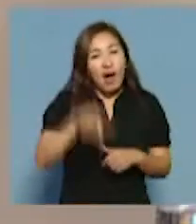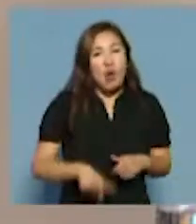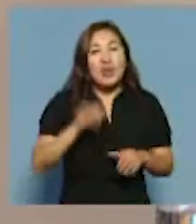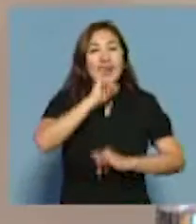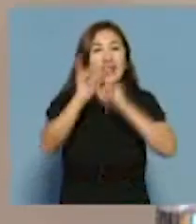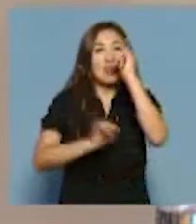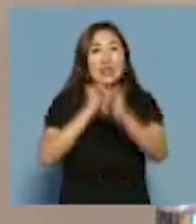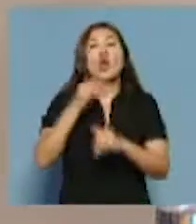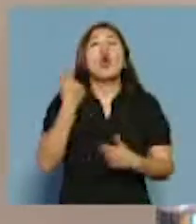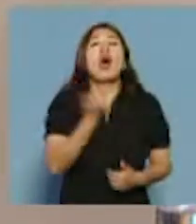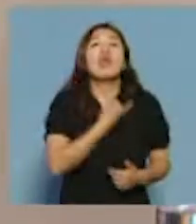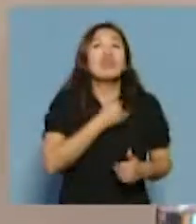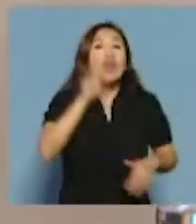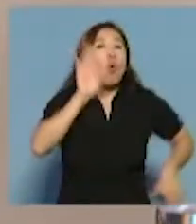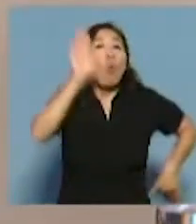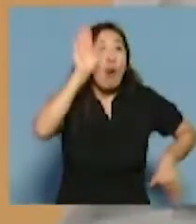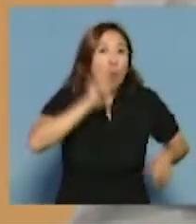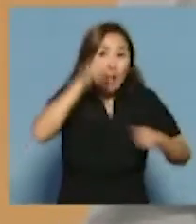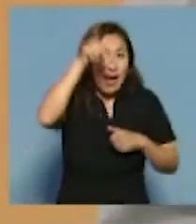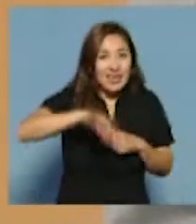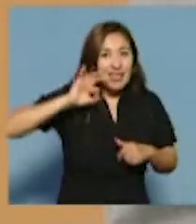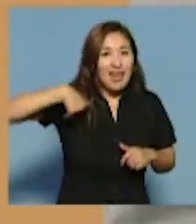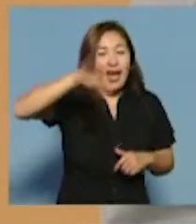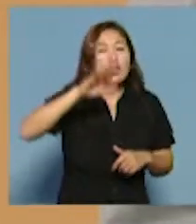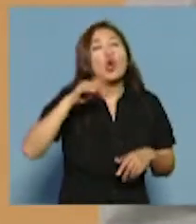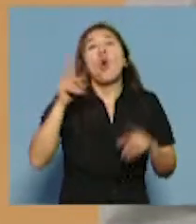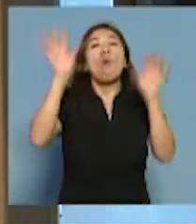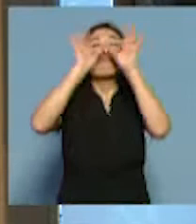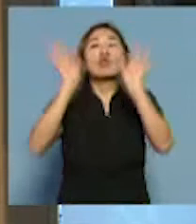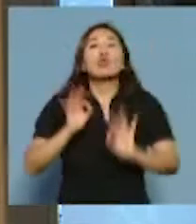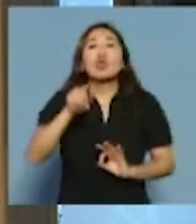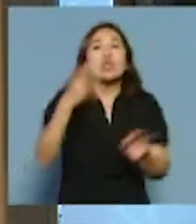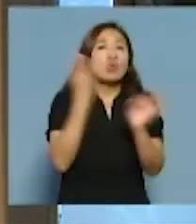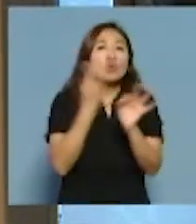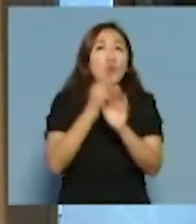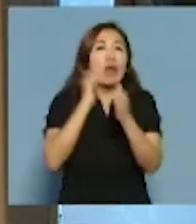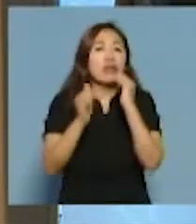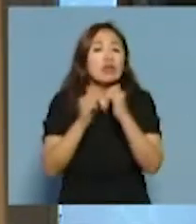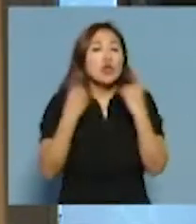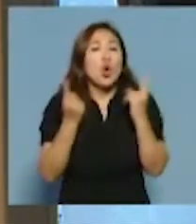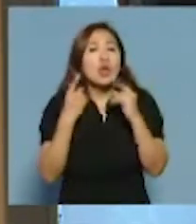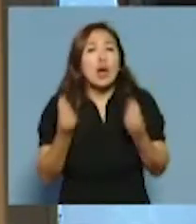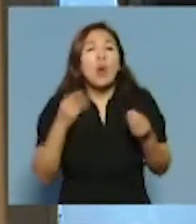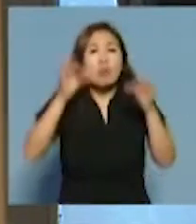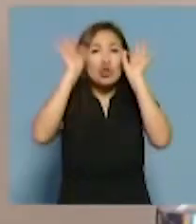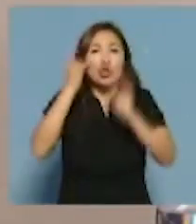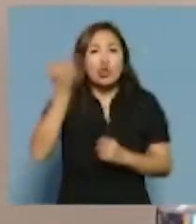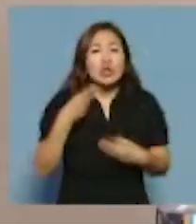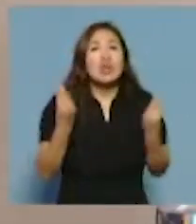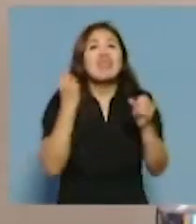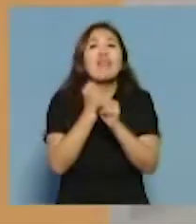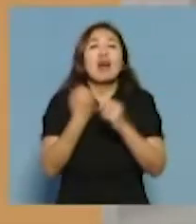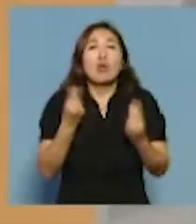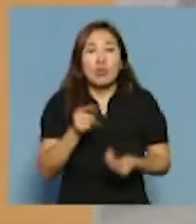como lo explicó se hacen una huaca por el bicentenario claro qué proyectos tiene el colegio de profesores de historia cómo están